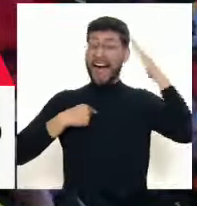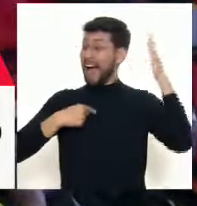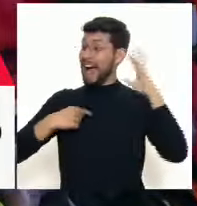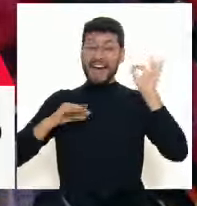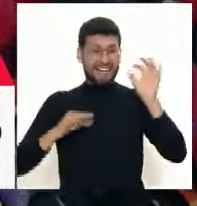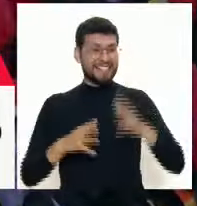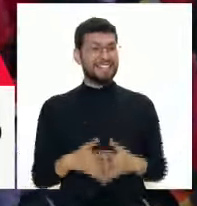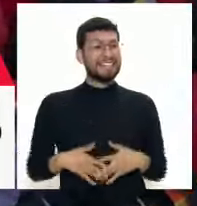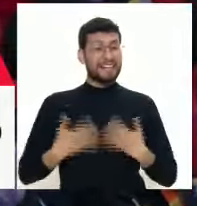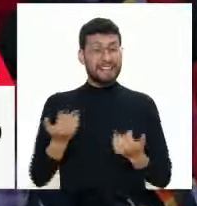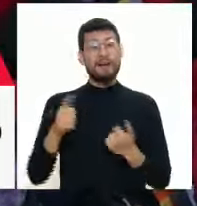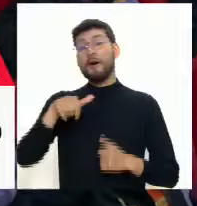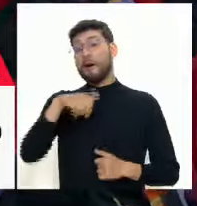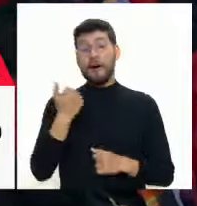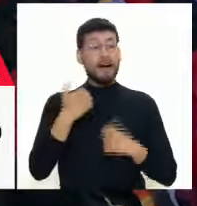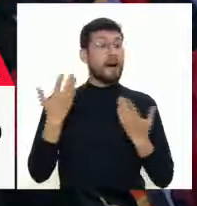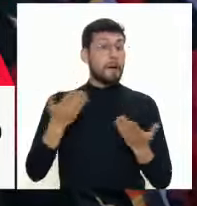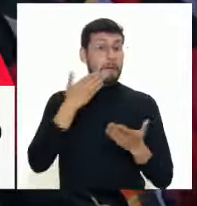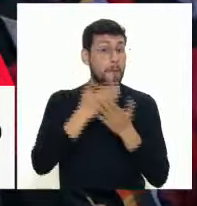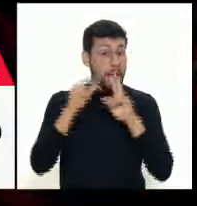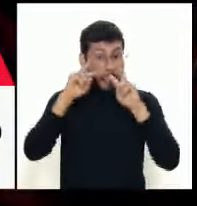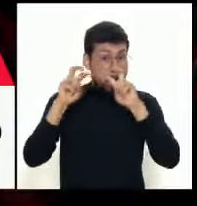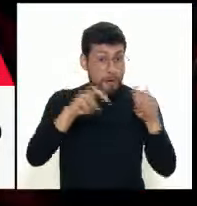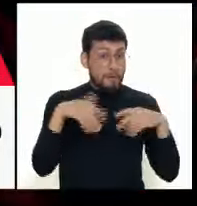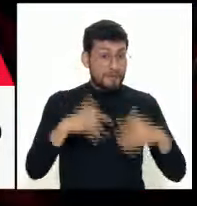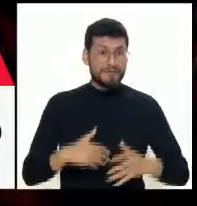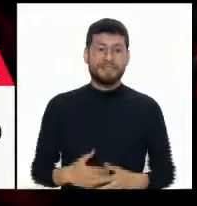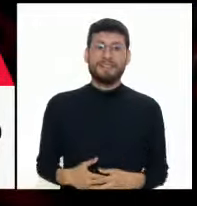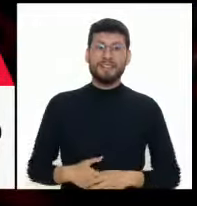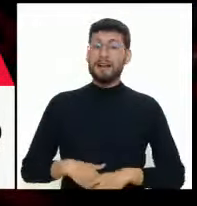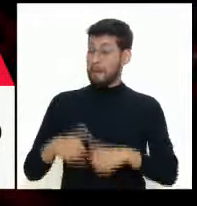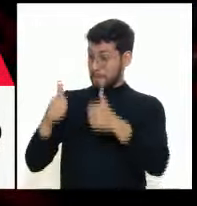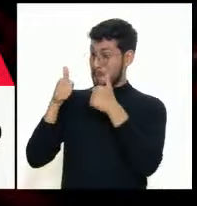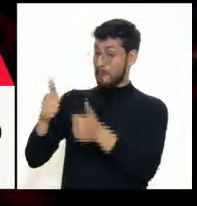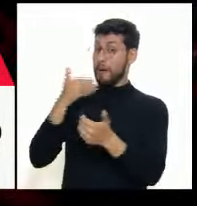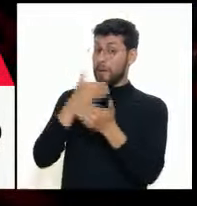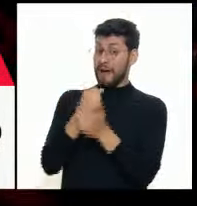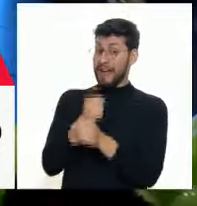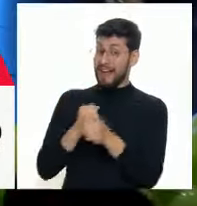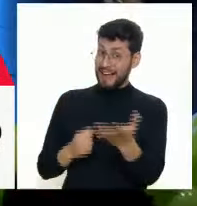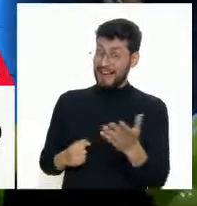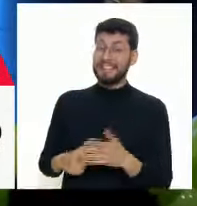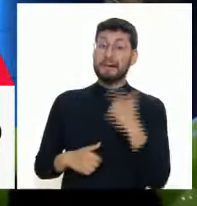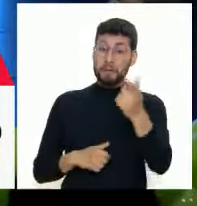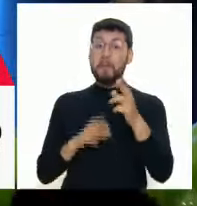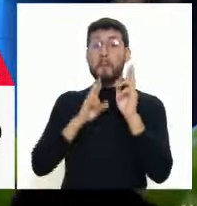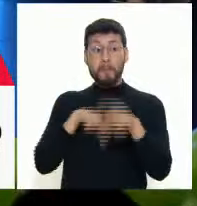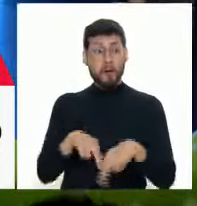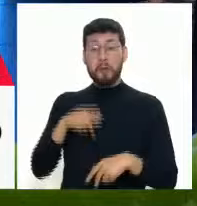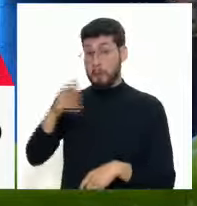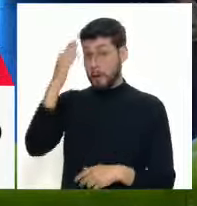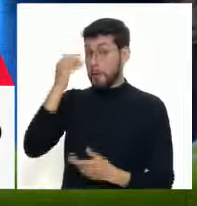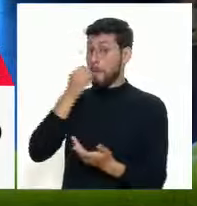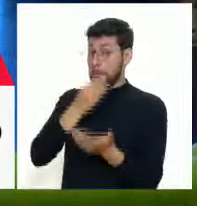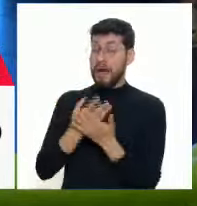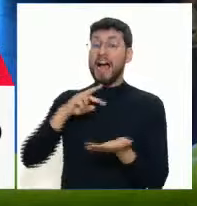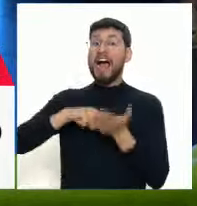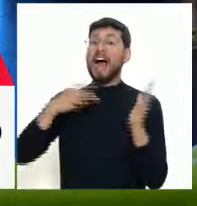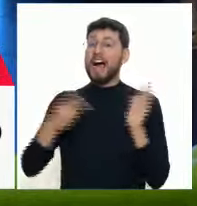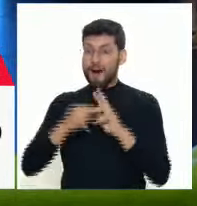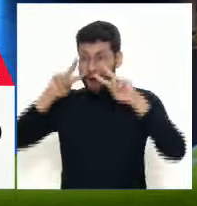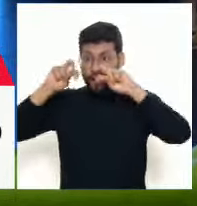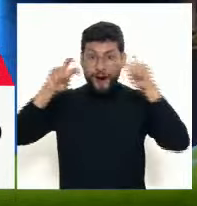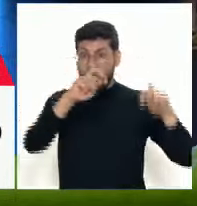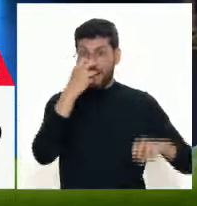Está abierta a hacer preguntas y a descubrir cosas fascinantes. ¡Excelente trabajo! Han demostrado que saben muy bien lo que significa